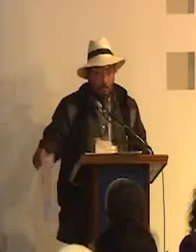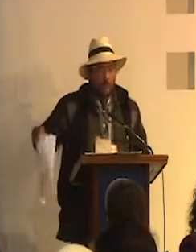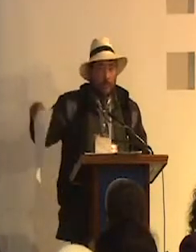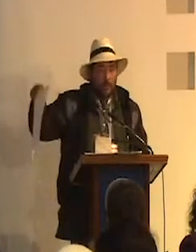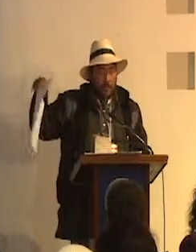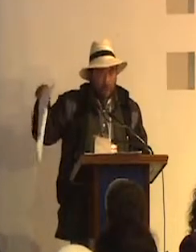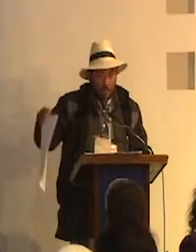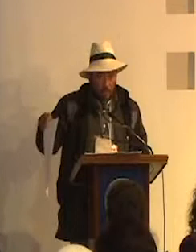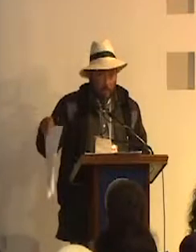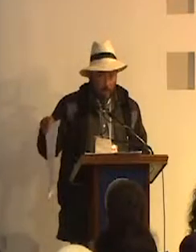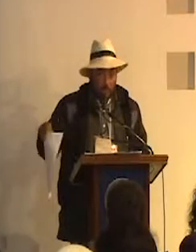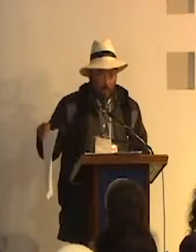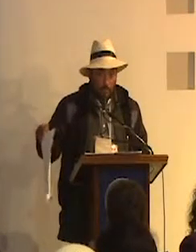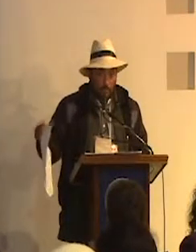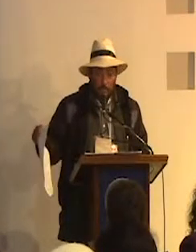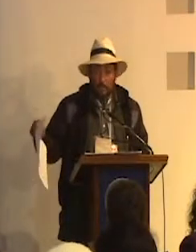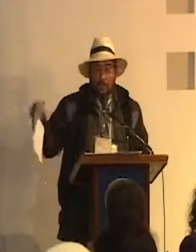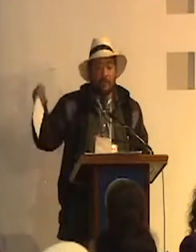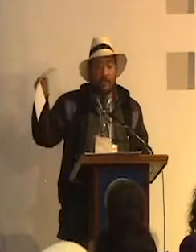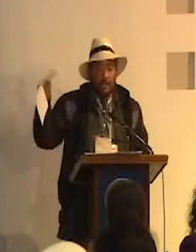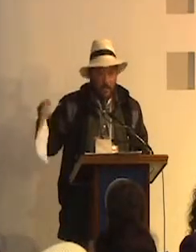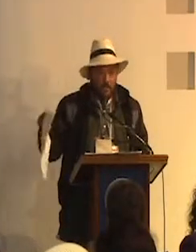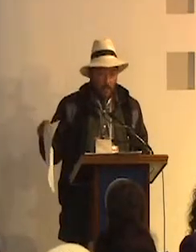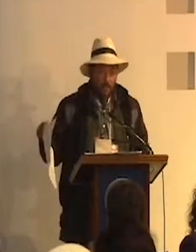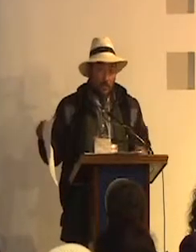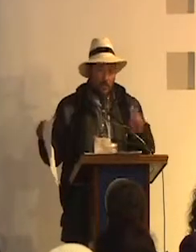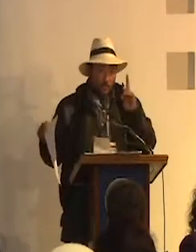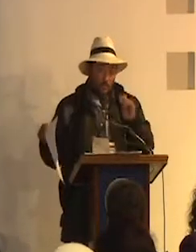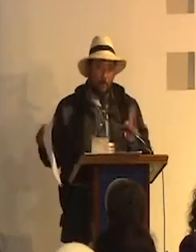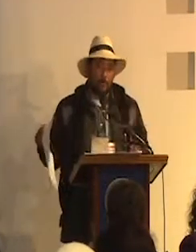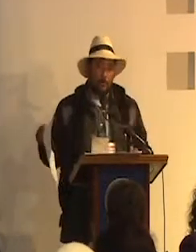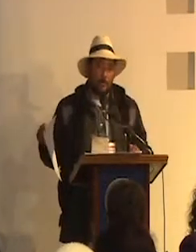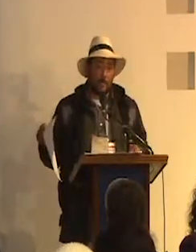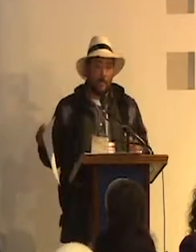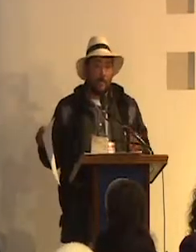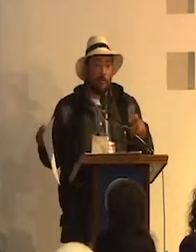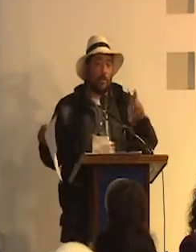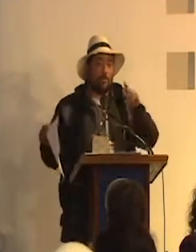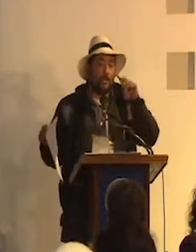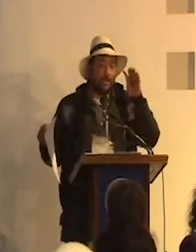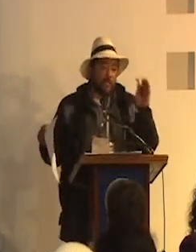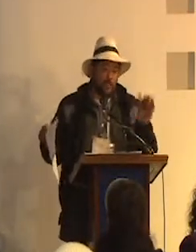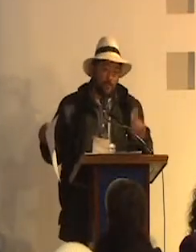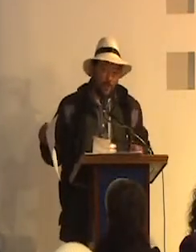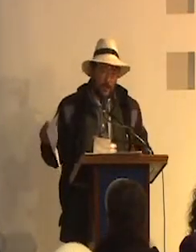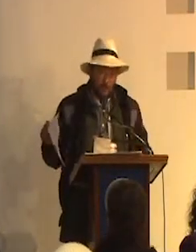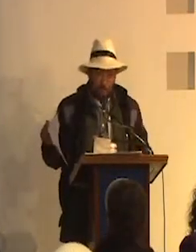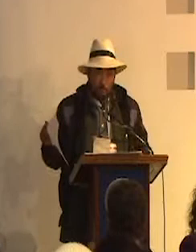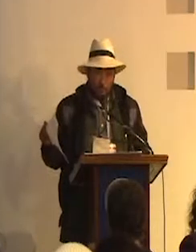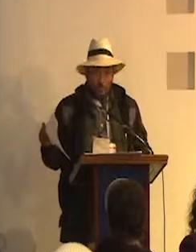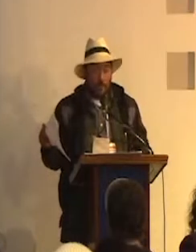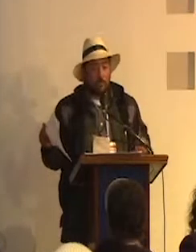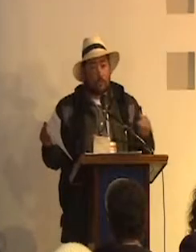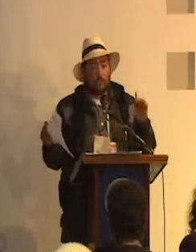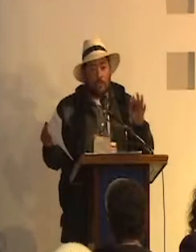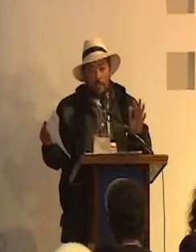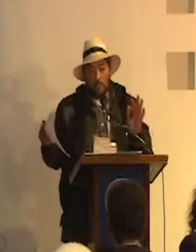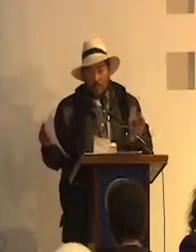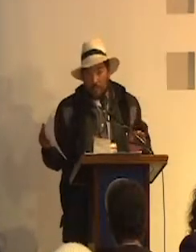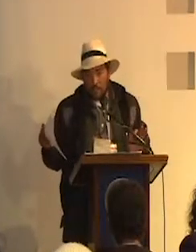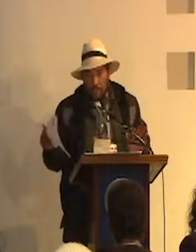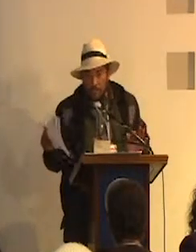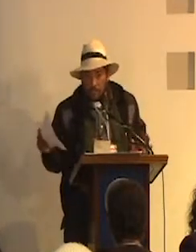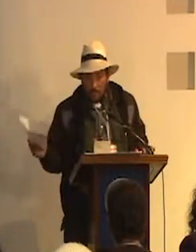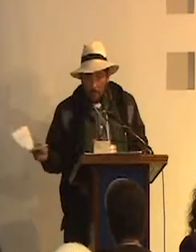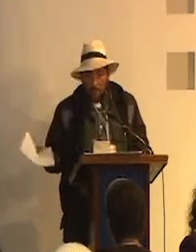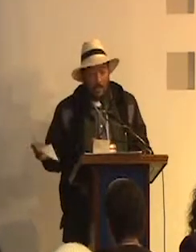nos dieron el presupuesto en el foro que yo tuve en Dinamarca, de 160 millones por familia desplazada. No éramos ni la tercera parte de los que somos ahorita,